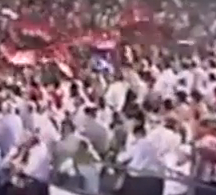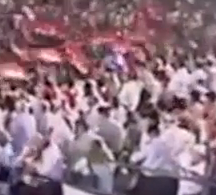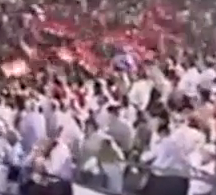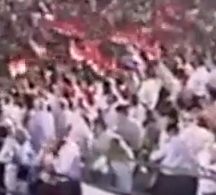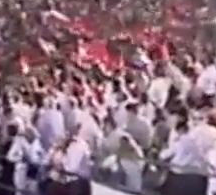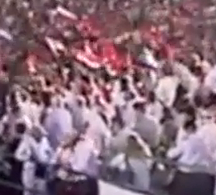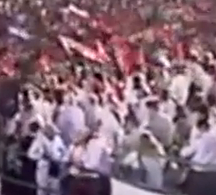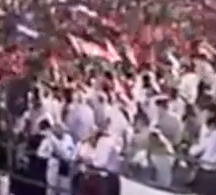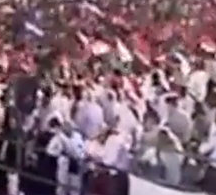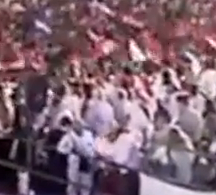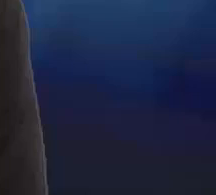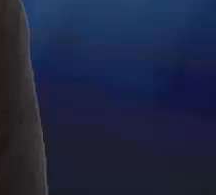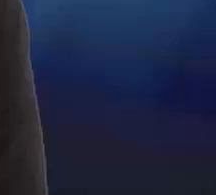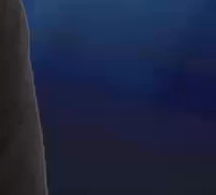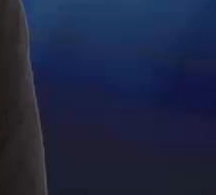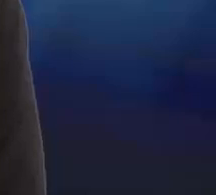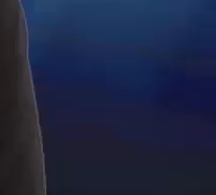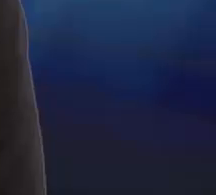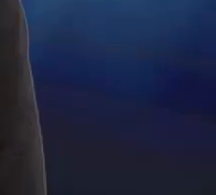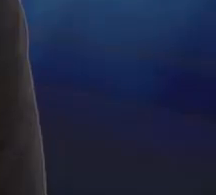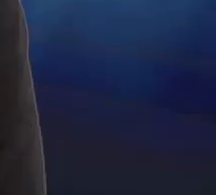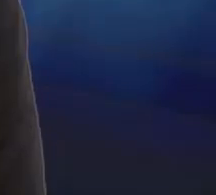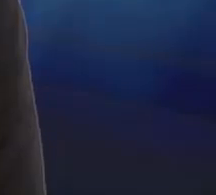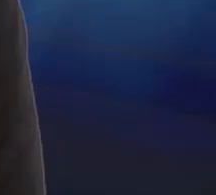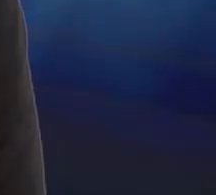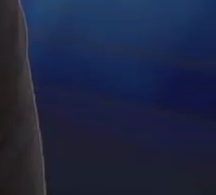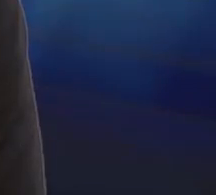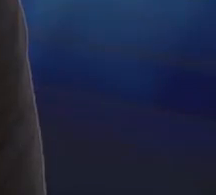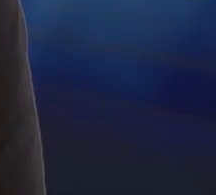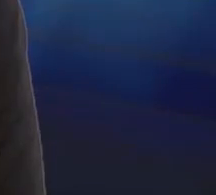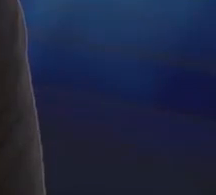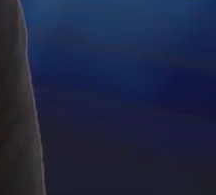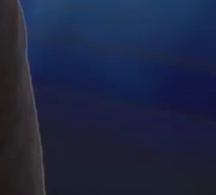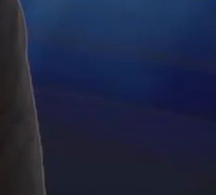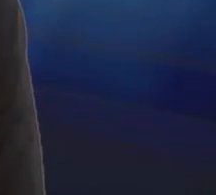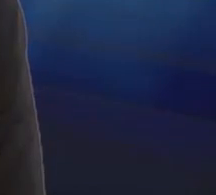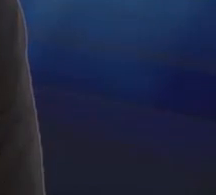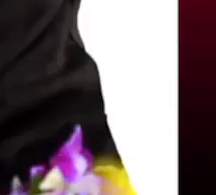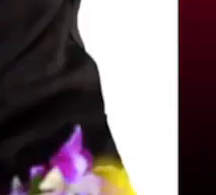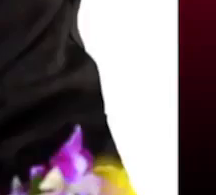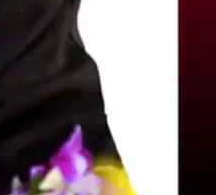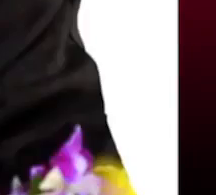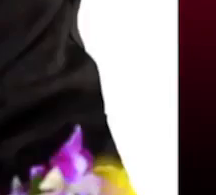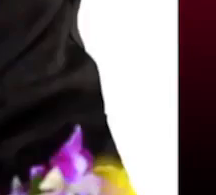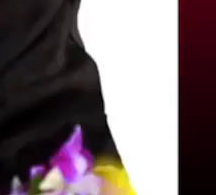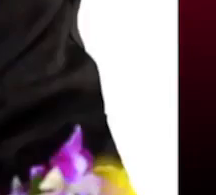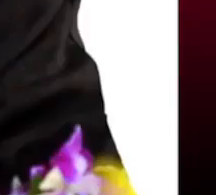se molestan en disimular. A 40 años de distancia, el enemigo es el mismo.